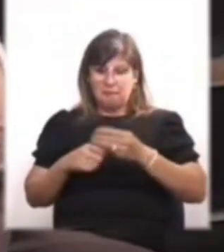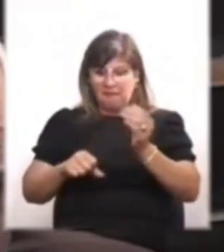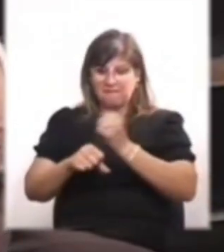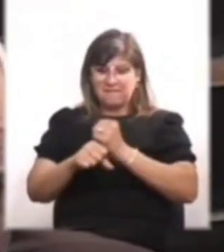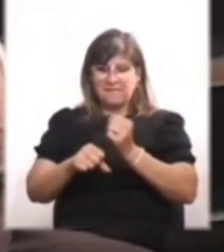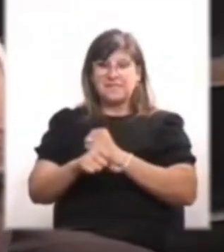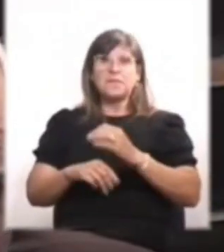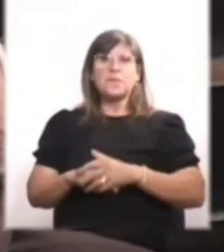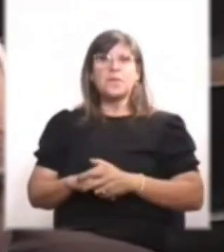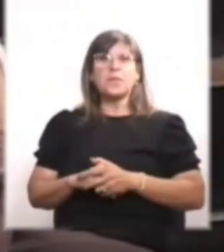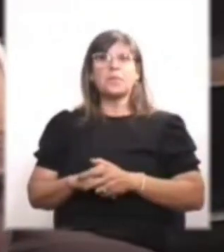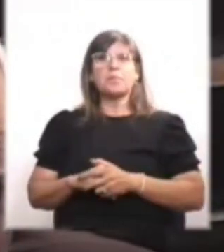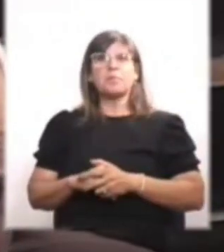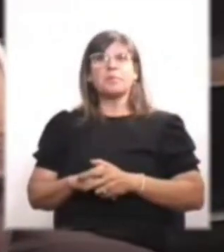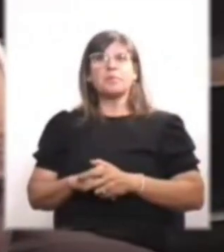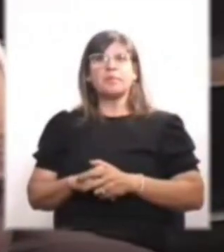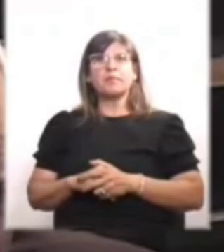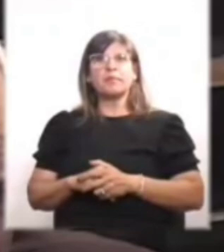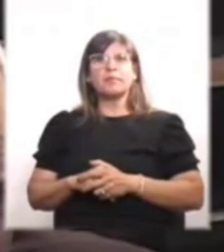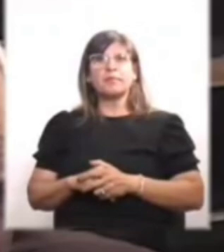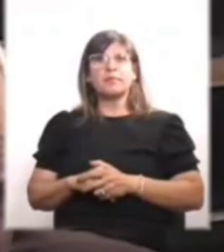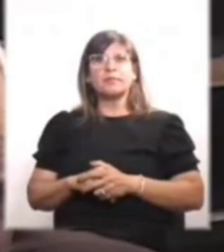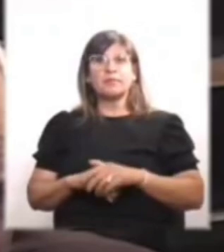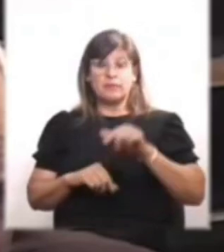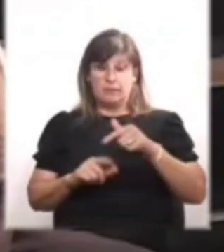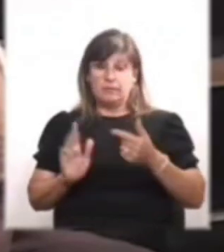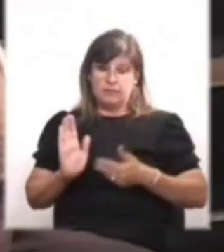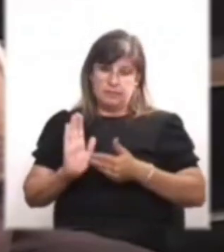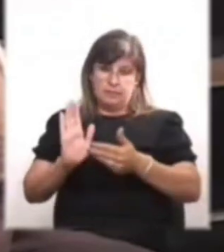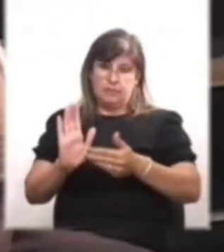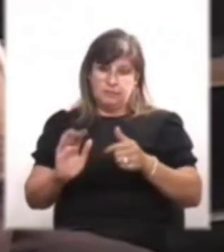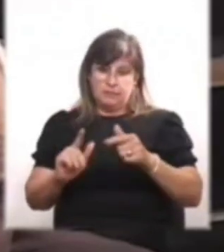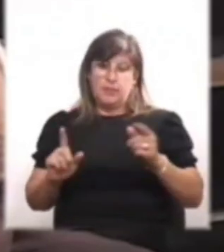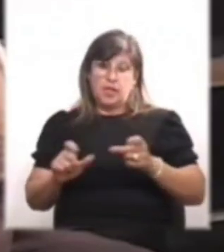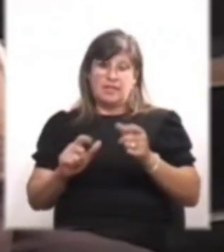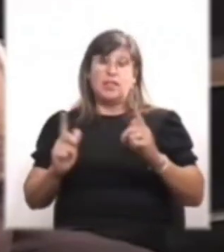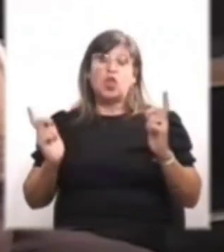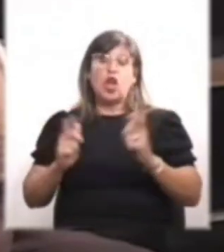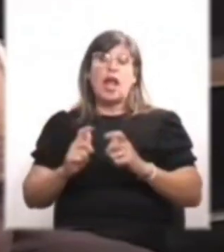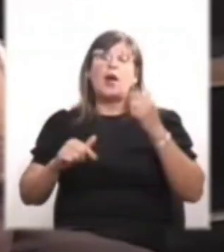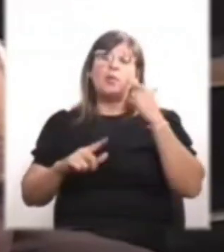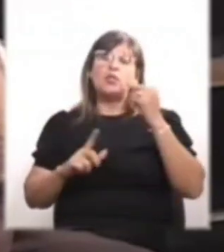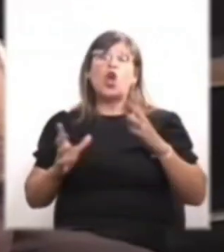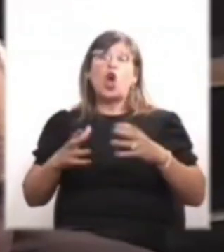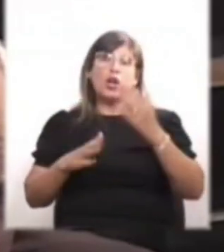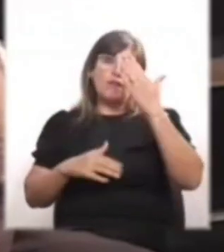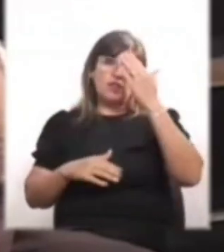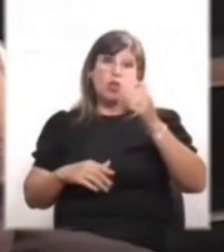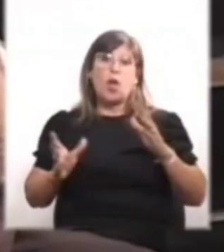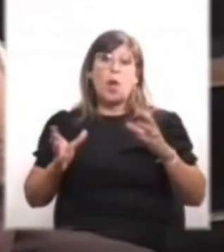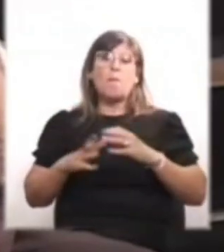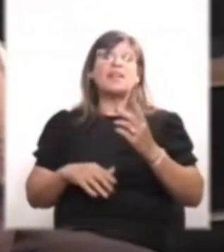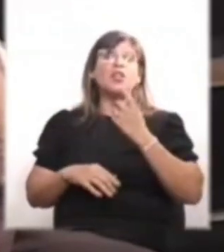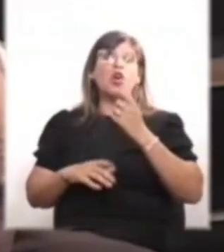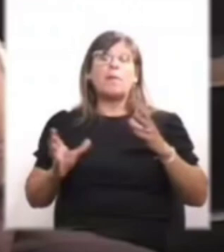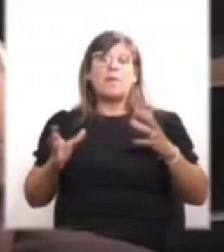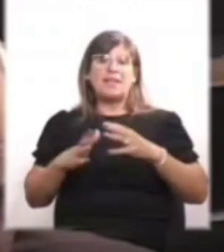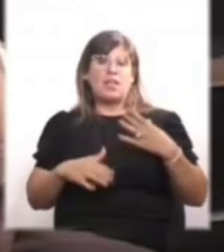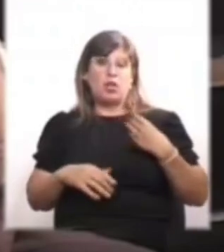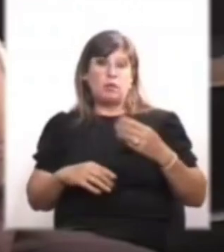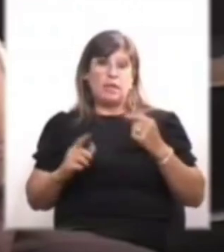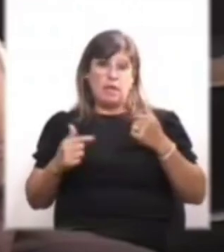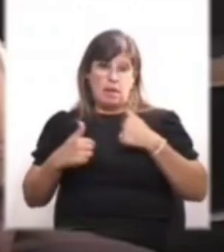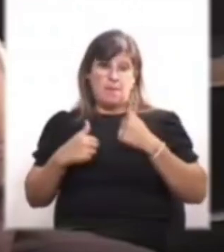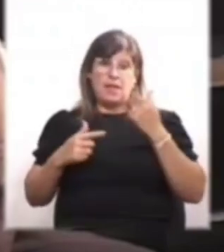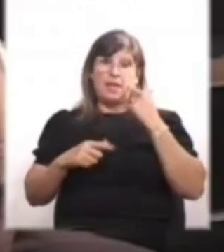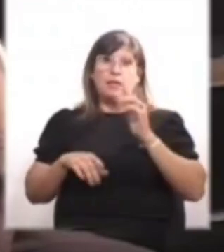apruebe. Que lo que se reflejó, lo que se hizo en la comisión con el Frente Amplio, el Partido Colorado, el Partido Nacional y en mi caso